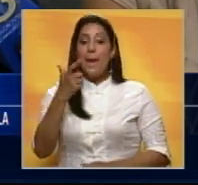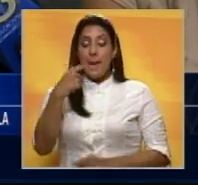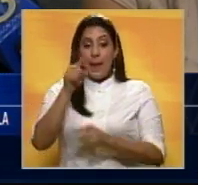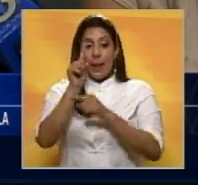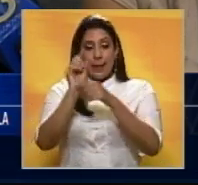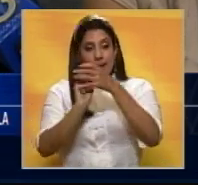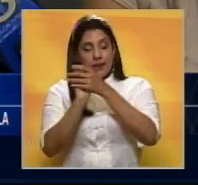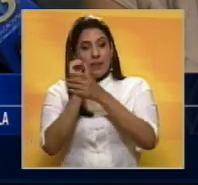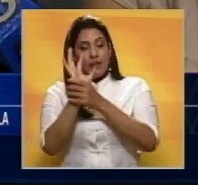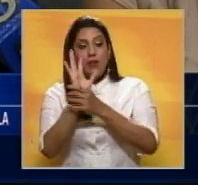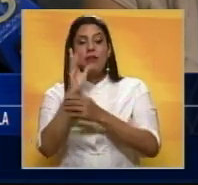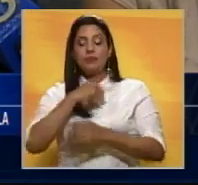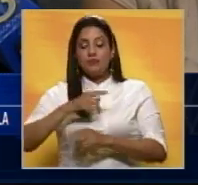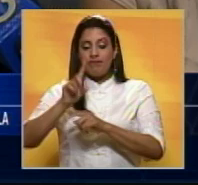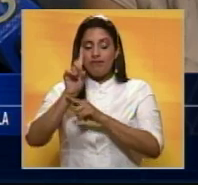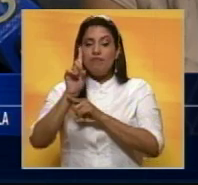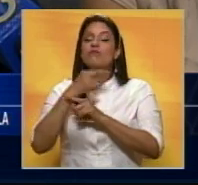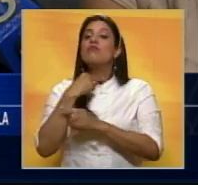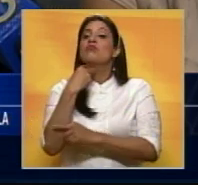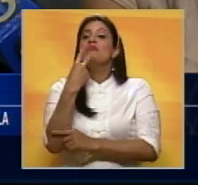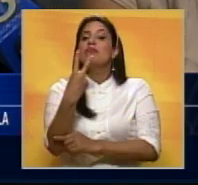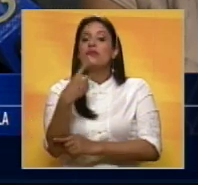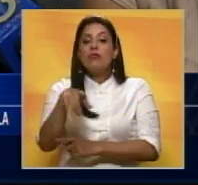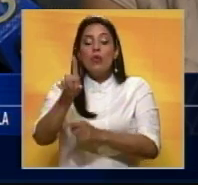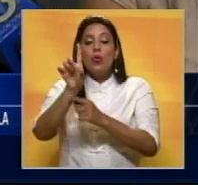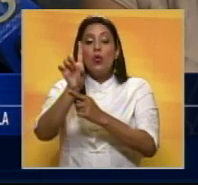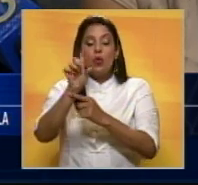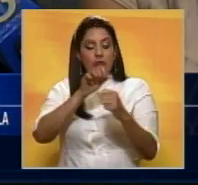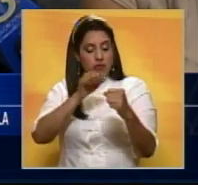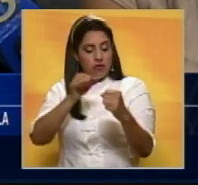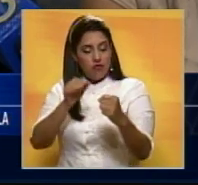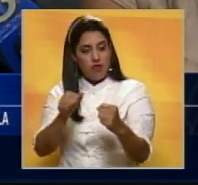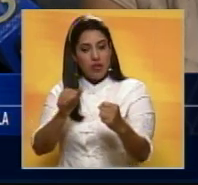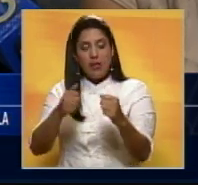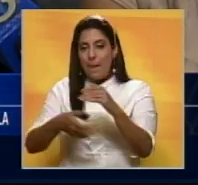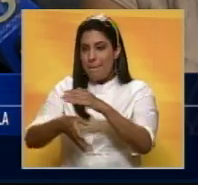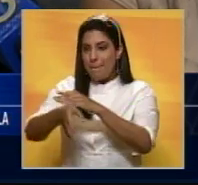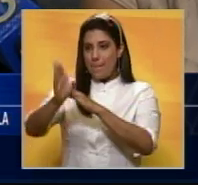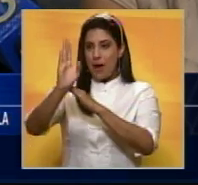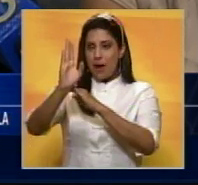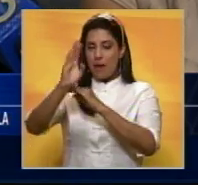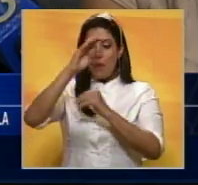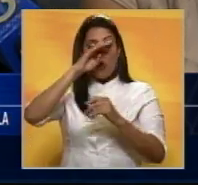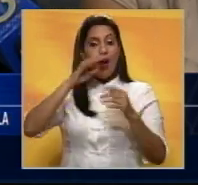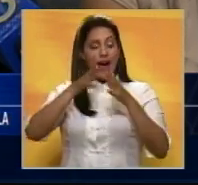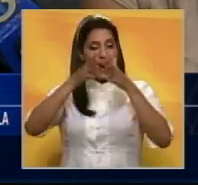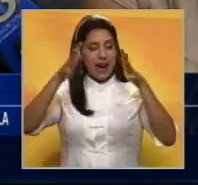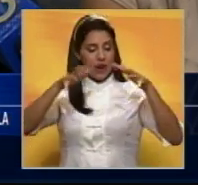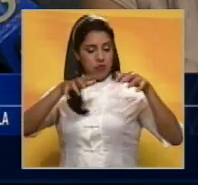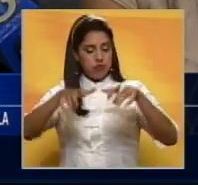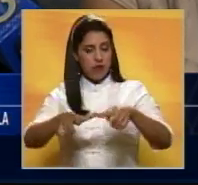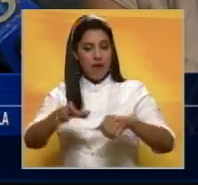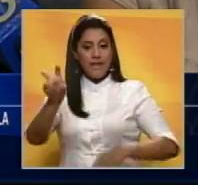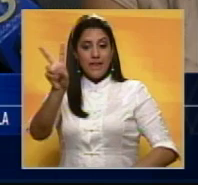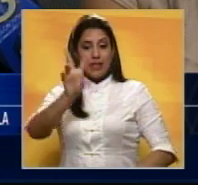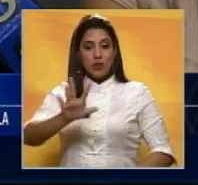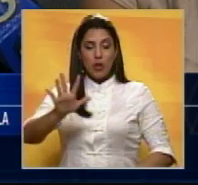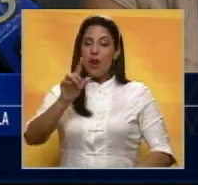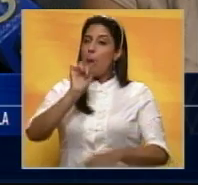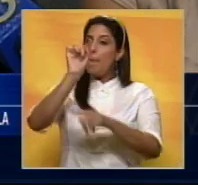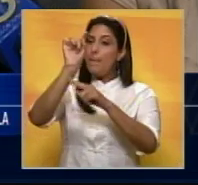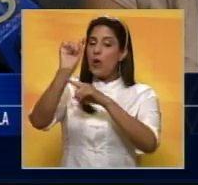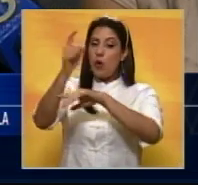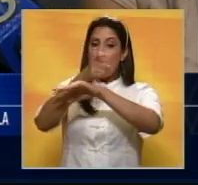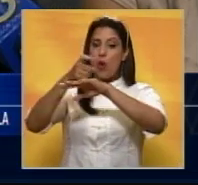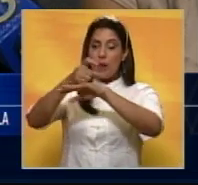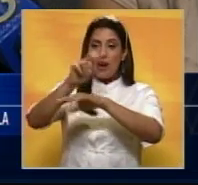1 de mayo, como una sola voz y como una sola fuerza, salgamos a la gran toma de Venezuela para exigirle